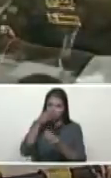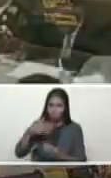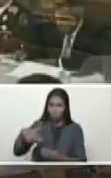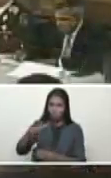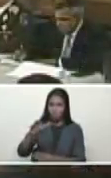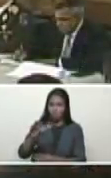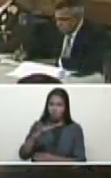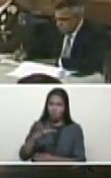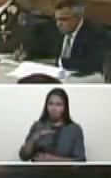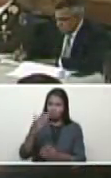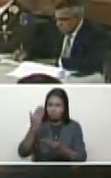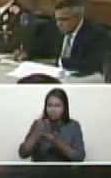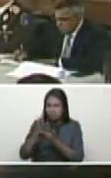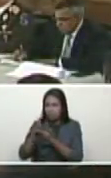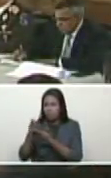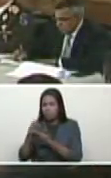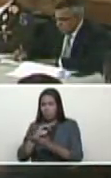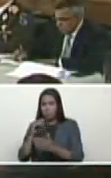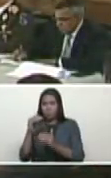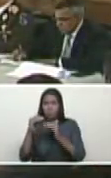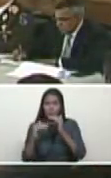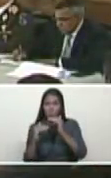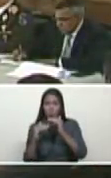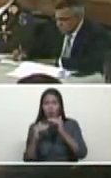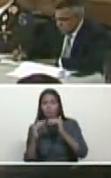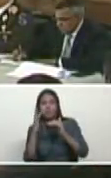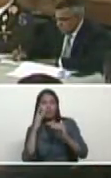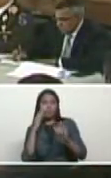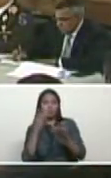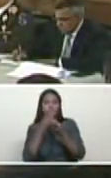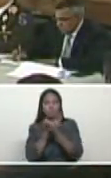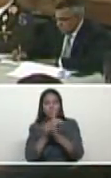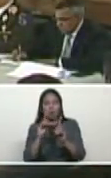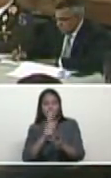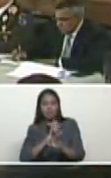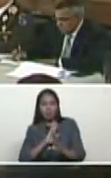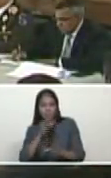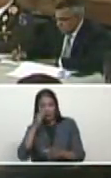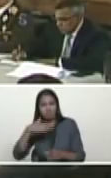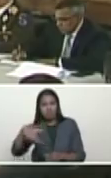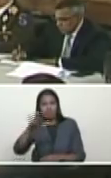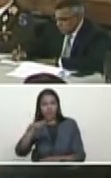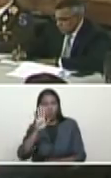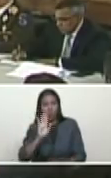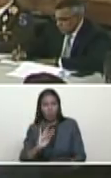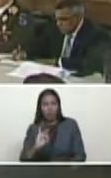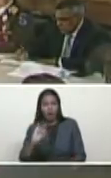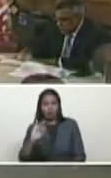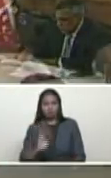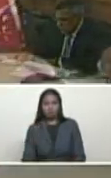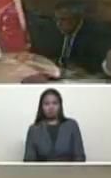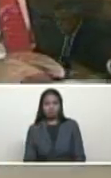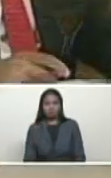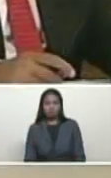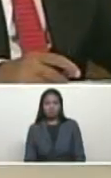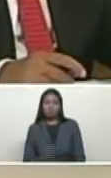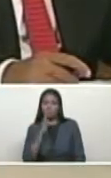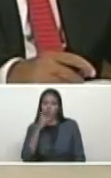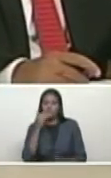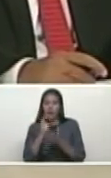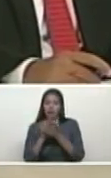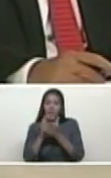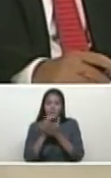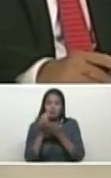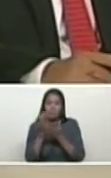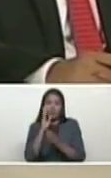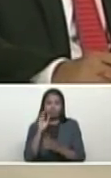siempre no hay estabilidad política ni democracia si no hay pueblo los enemigos de la patria los golpistas